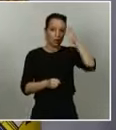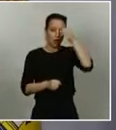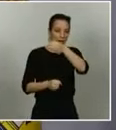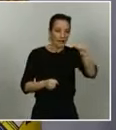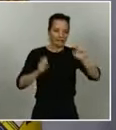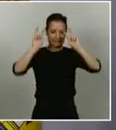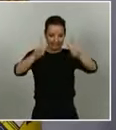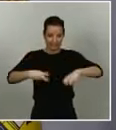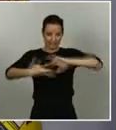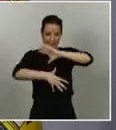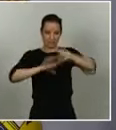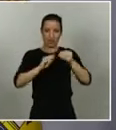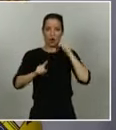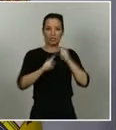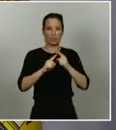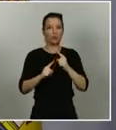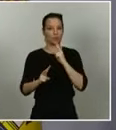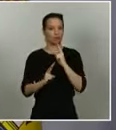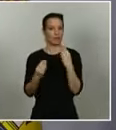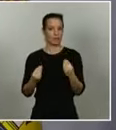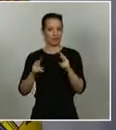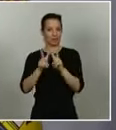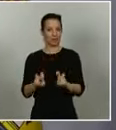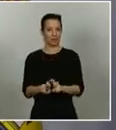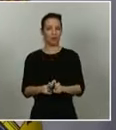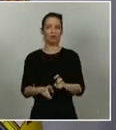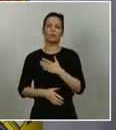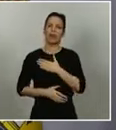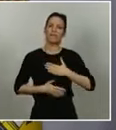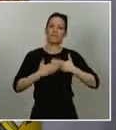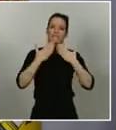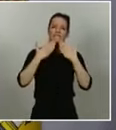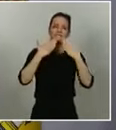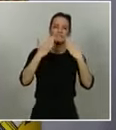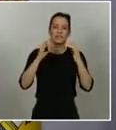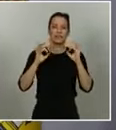mismo. Y, por supuesto, también quiero agradecer y creo que hay que reseñar el equipo de ingeniería